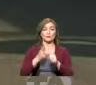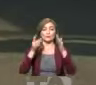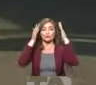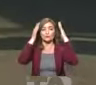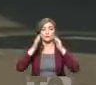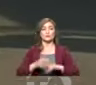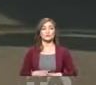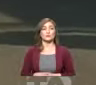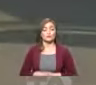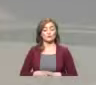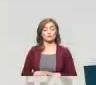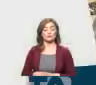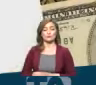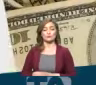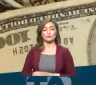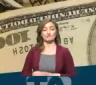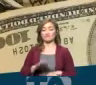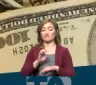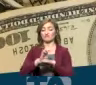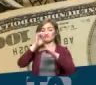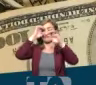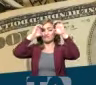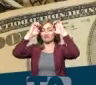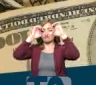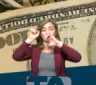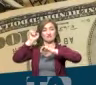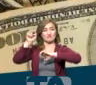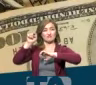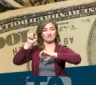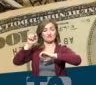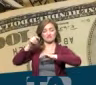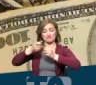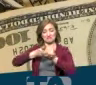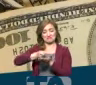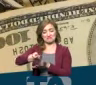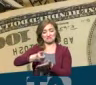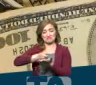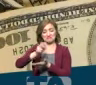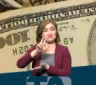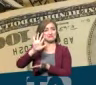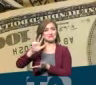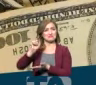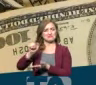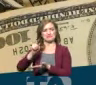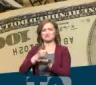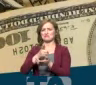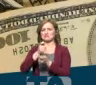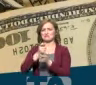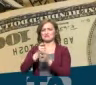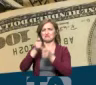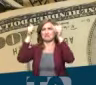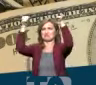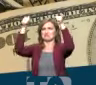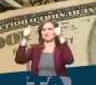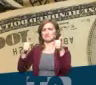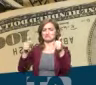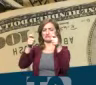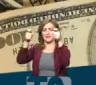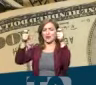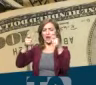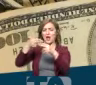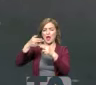prioritarias. Pero eso no es todo. Ecuador Estratégico gastó 35 mil dólares en comprar gigantografías, según justificaron las